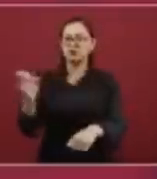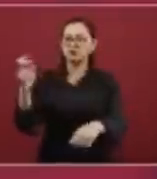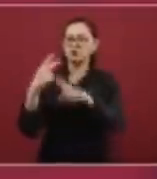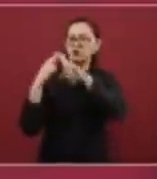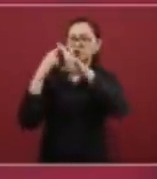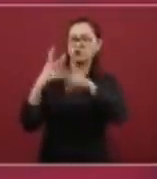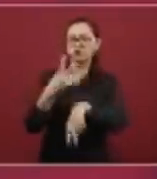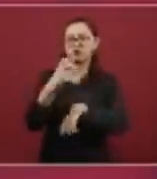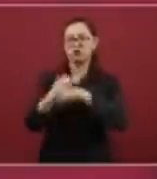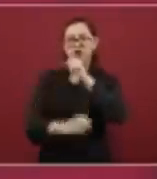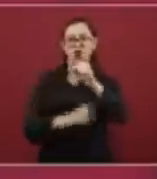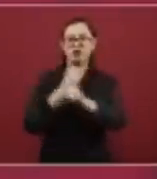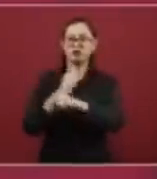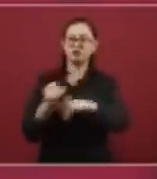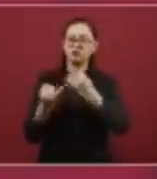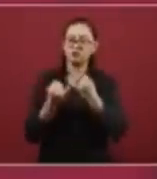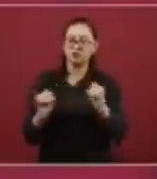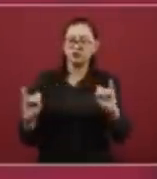¿Cómo